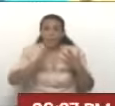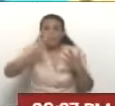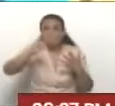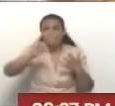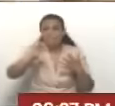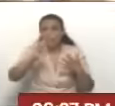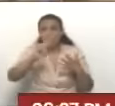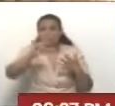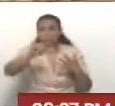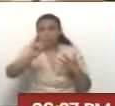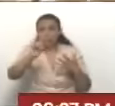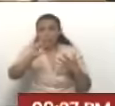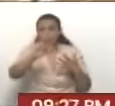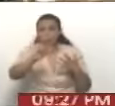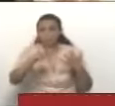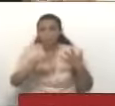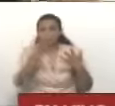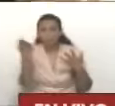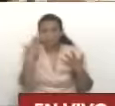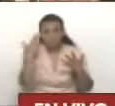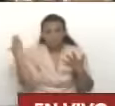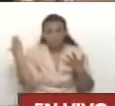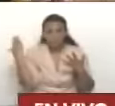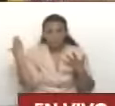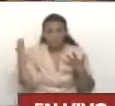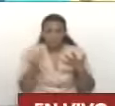Moreno, compañera Marjorie.